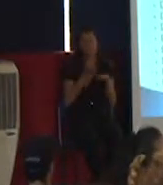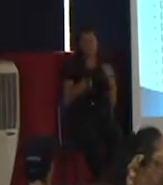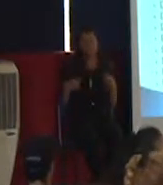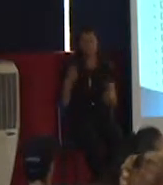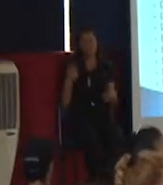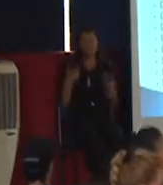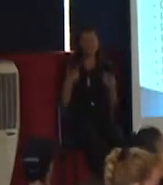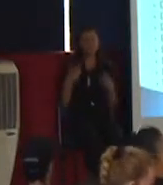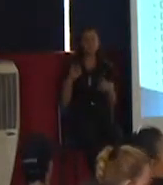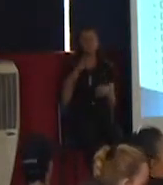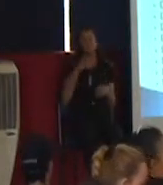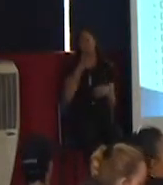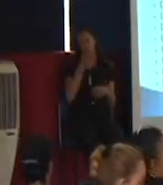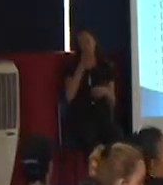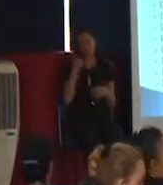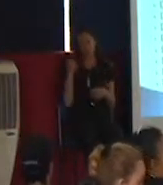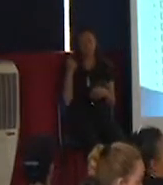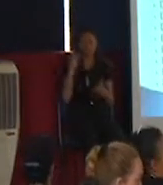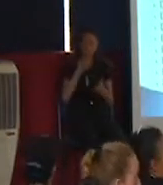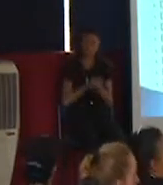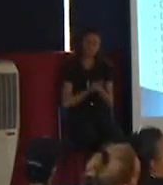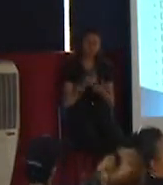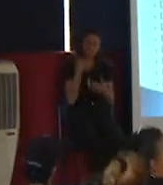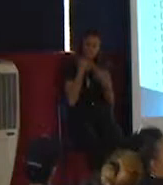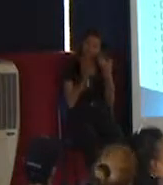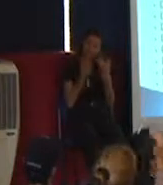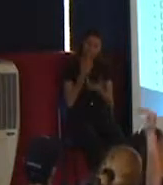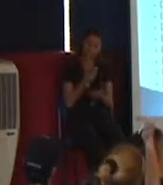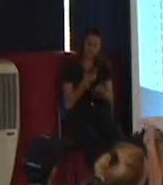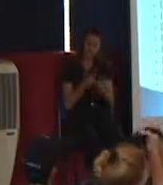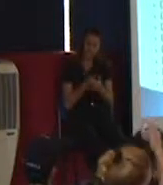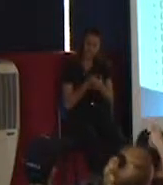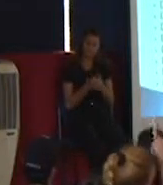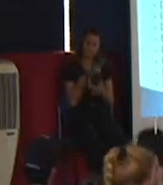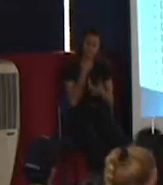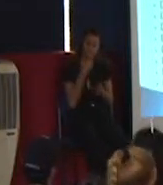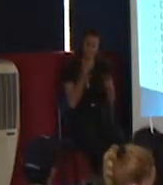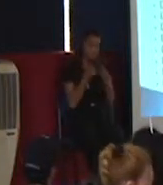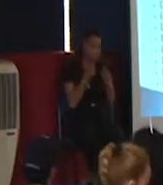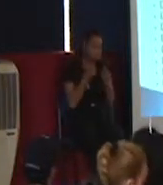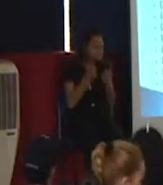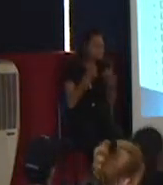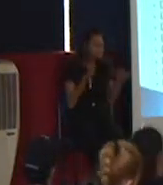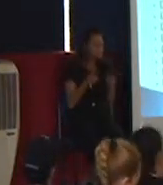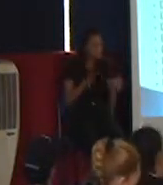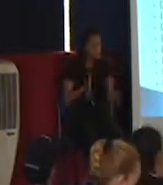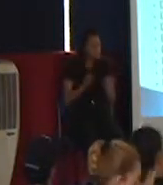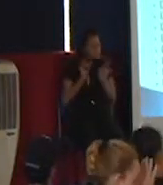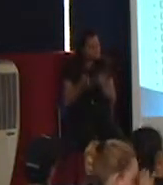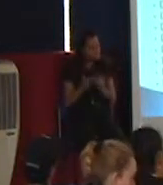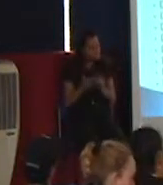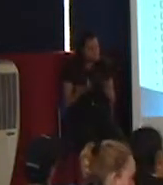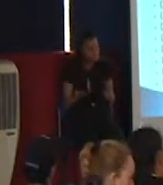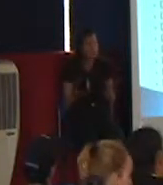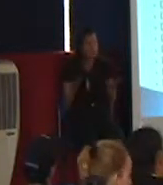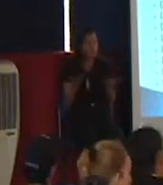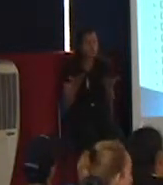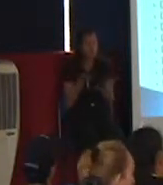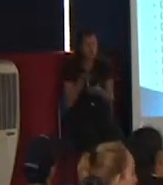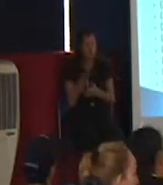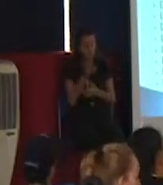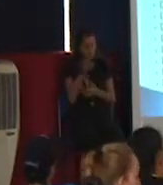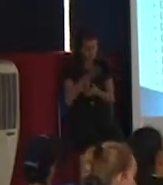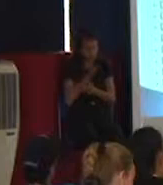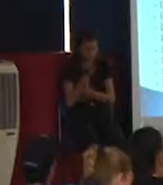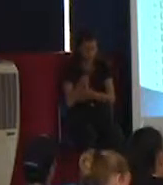¿sí? Entonces hay que mirar en ese sentido y asesorarse muy bien a dónde se debe dirigir, cómo se debe dirigir, a